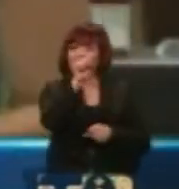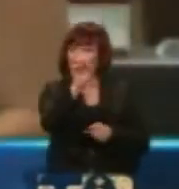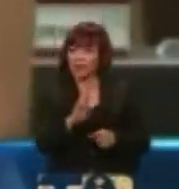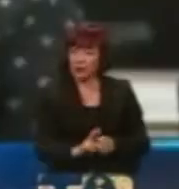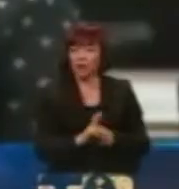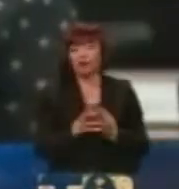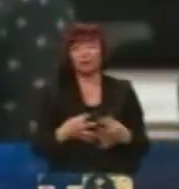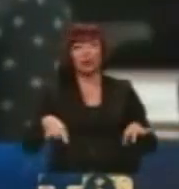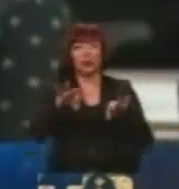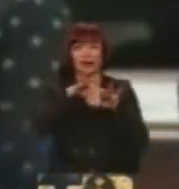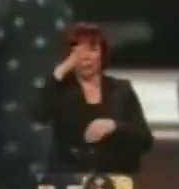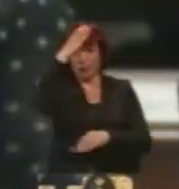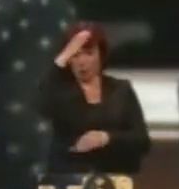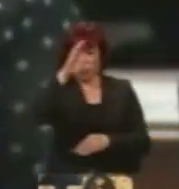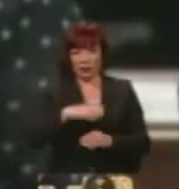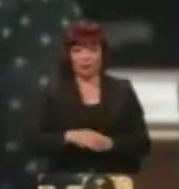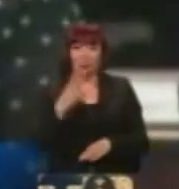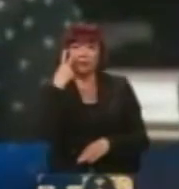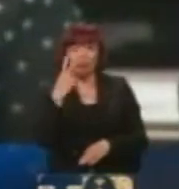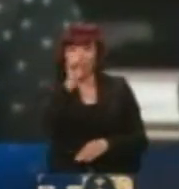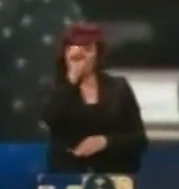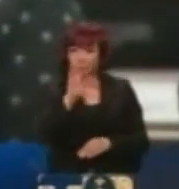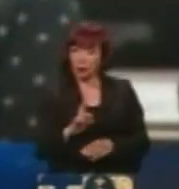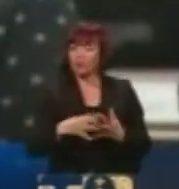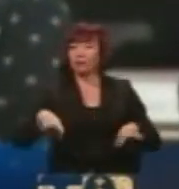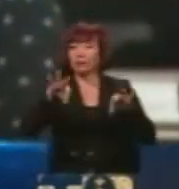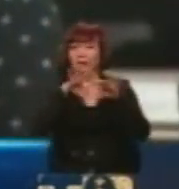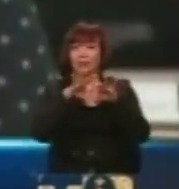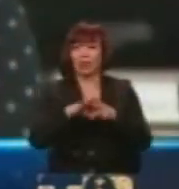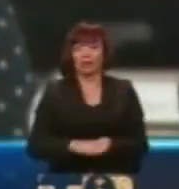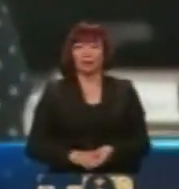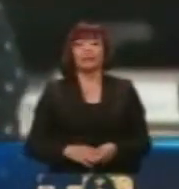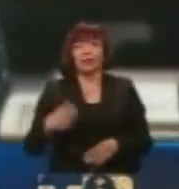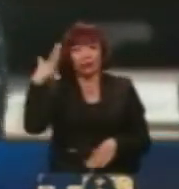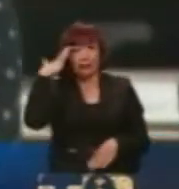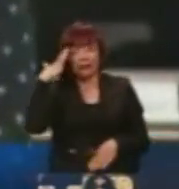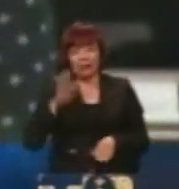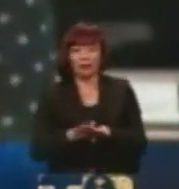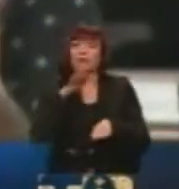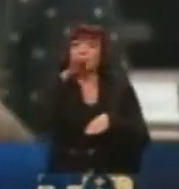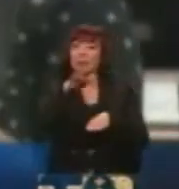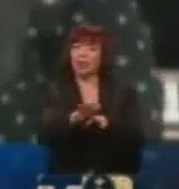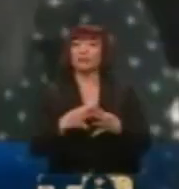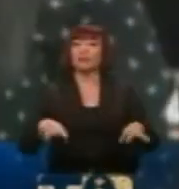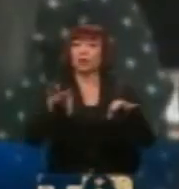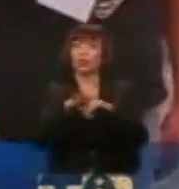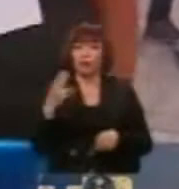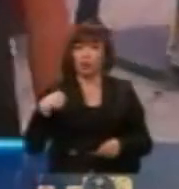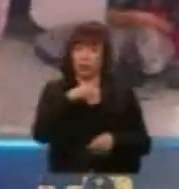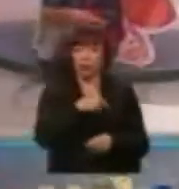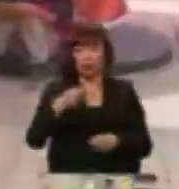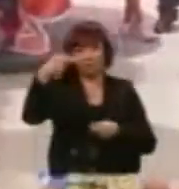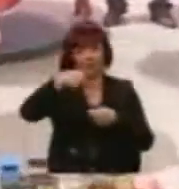en la cultura. Nos falta darle una mirada al sur y que sea este uno de los primeros pasos para sentirnos parte del Ecuador.